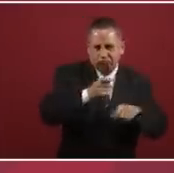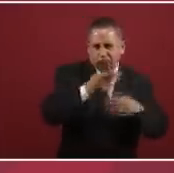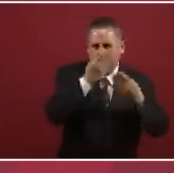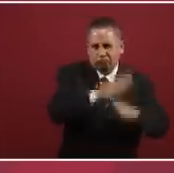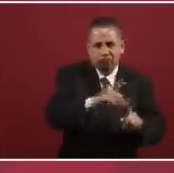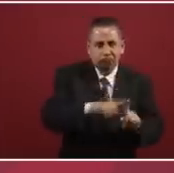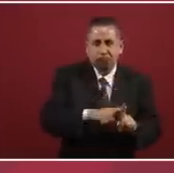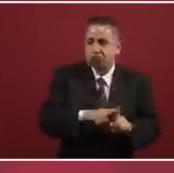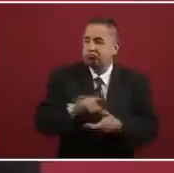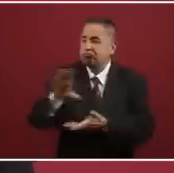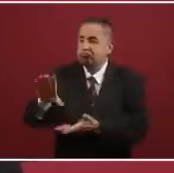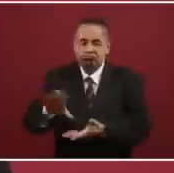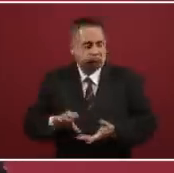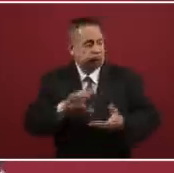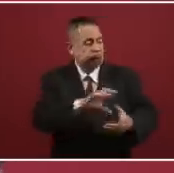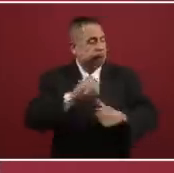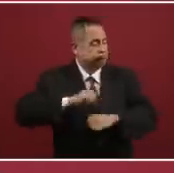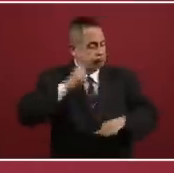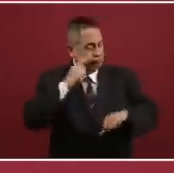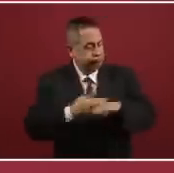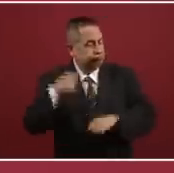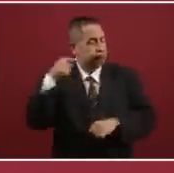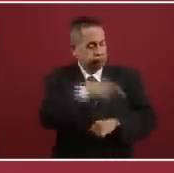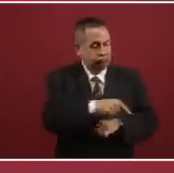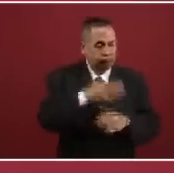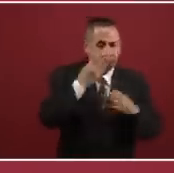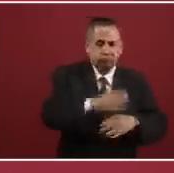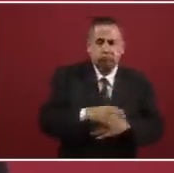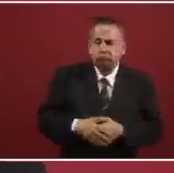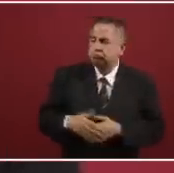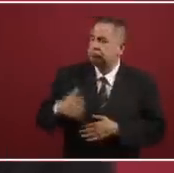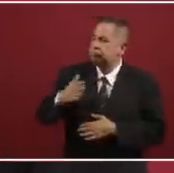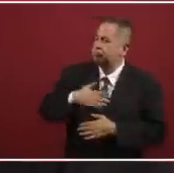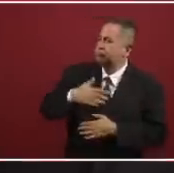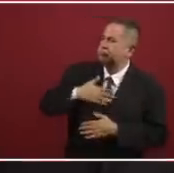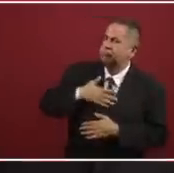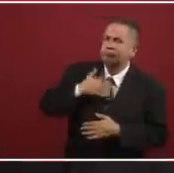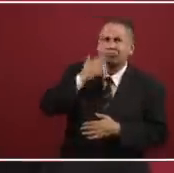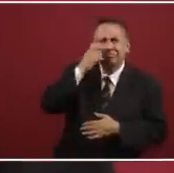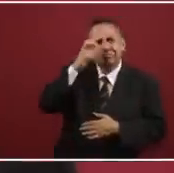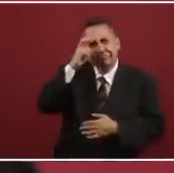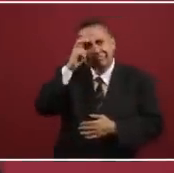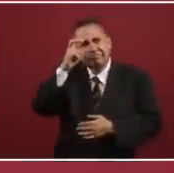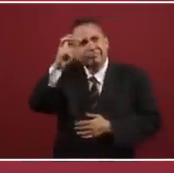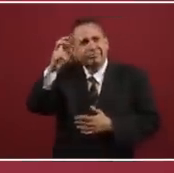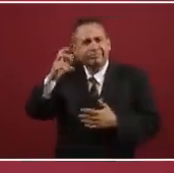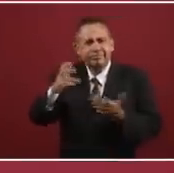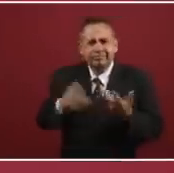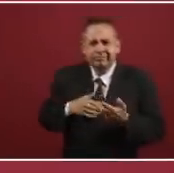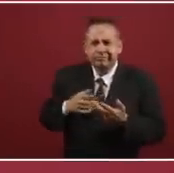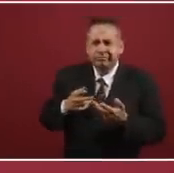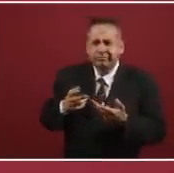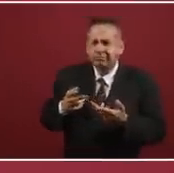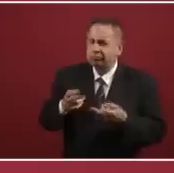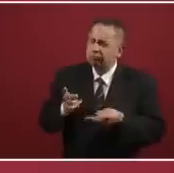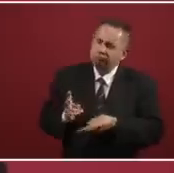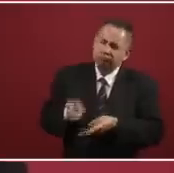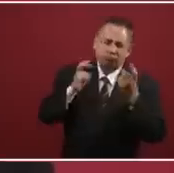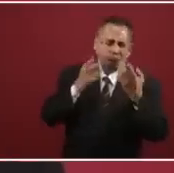le entregaron un banco y dijo: yo que siempre soñé con robarme un